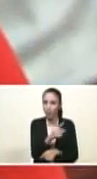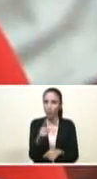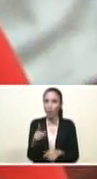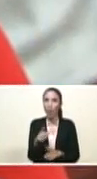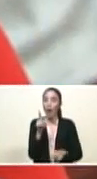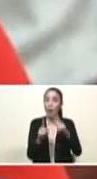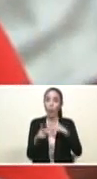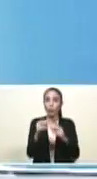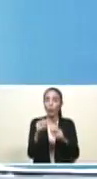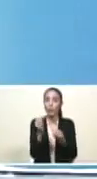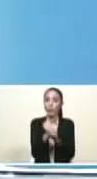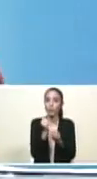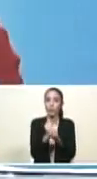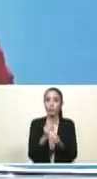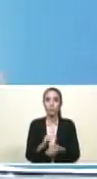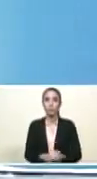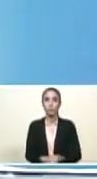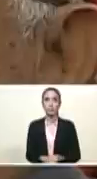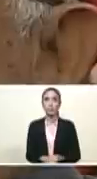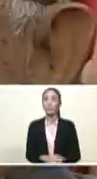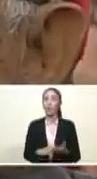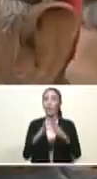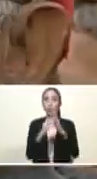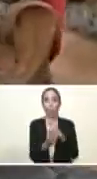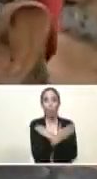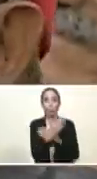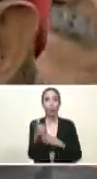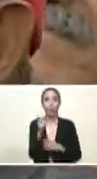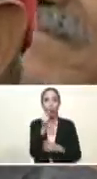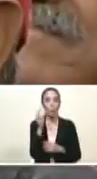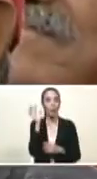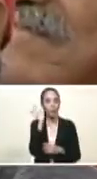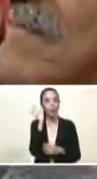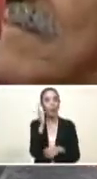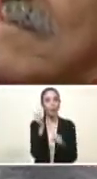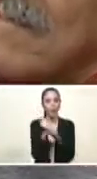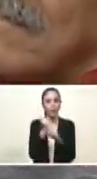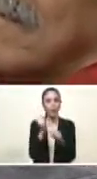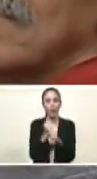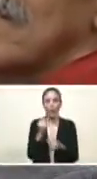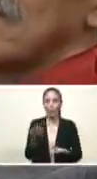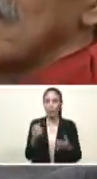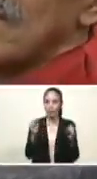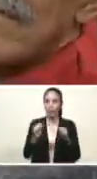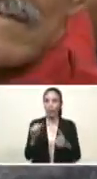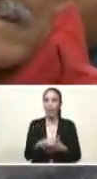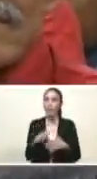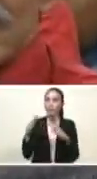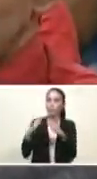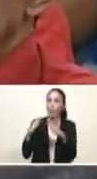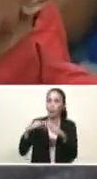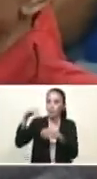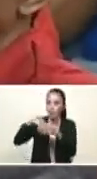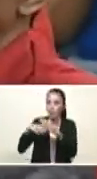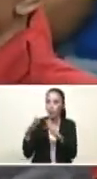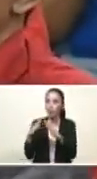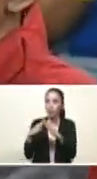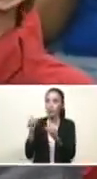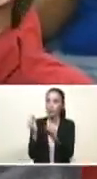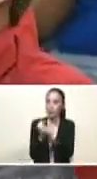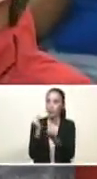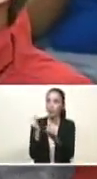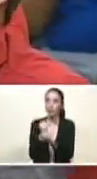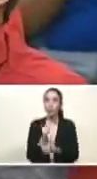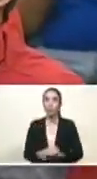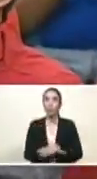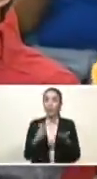el pueblo venezolano ha trabajado. Las mujeres de la patria han trabajado. Y ahí fue que nos puso a